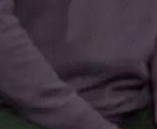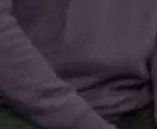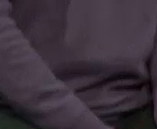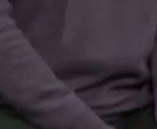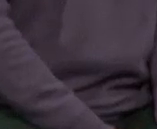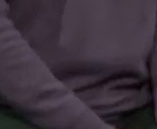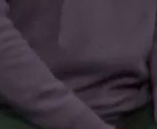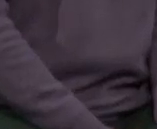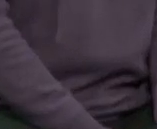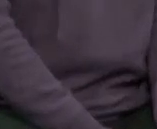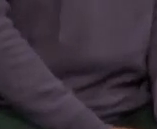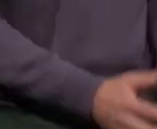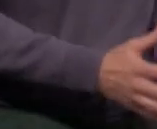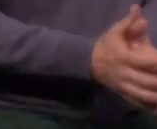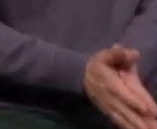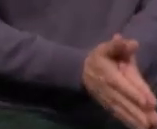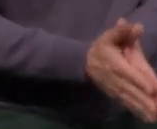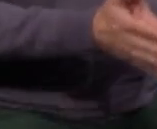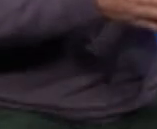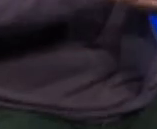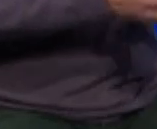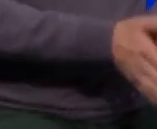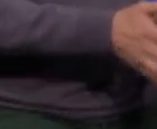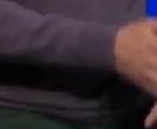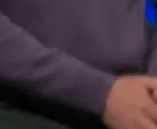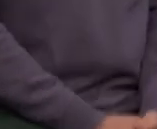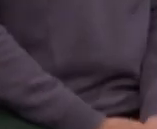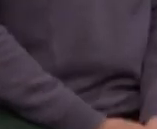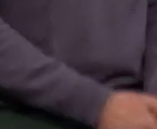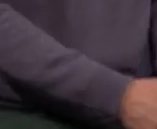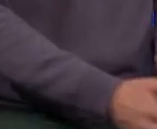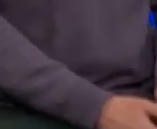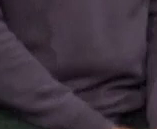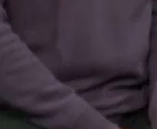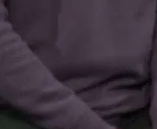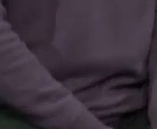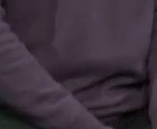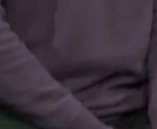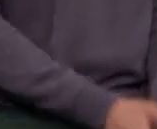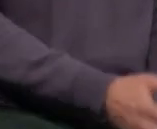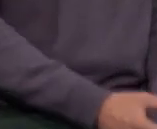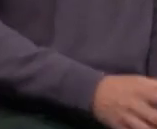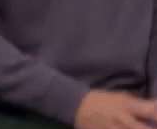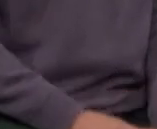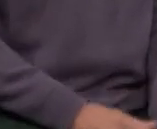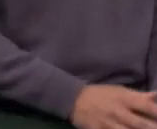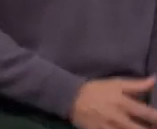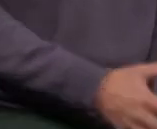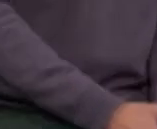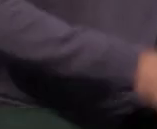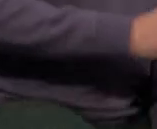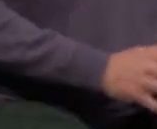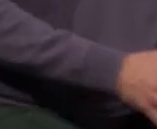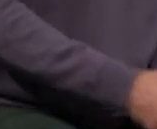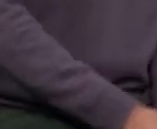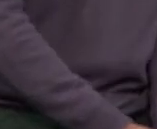de campaña en el debate y a su vez, y muy vinculado a eso, la mayoría de los candidatos, y creo que se notó en este debate, le hablan a sus electores,